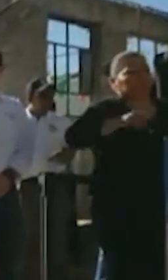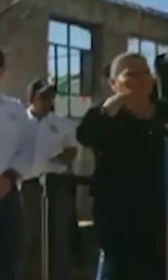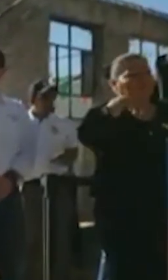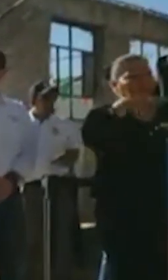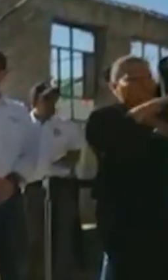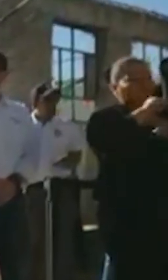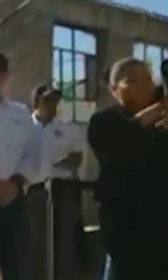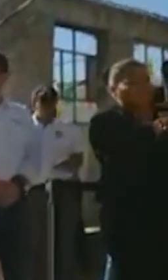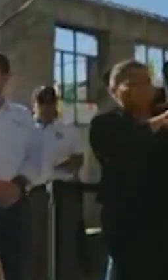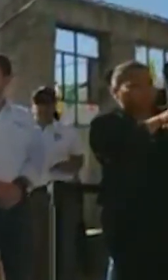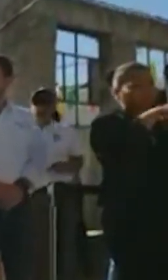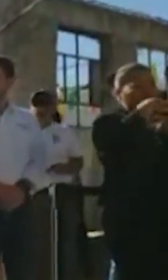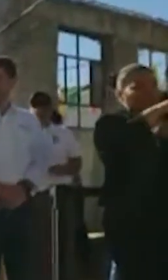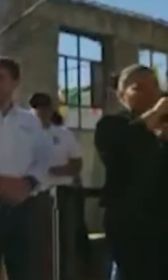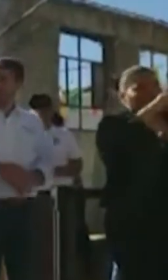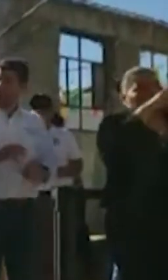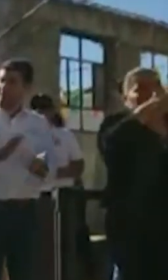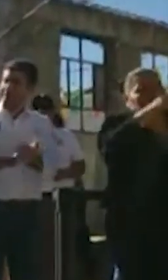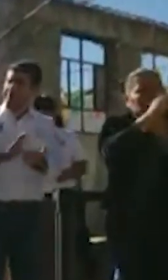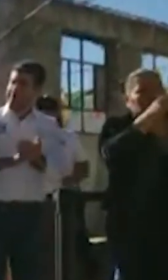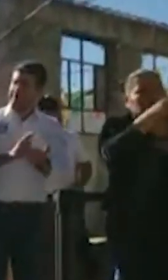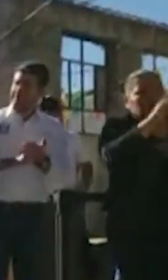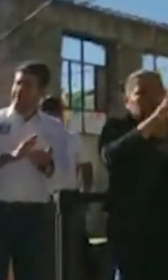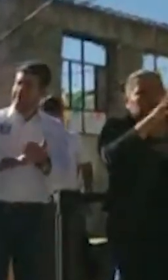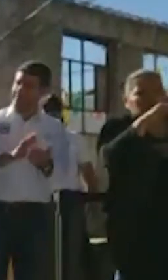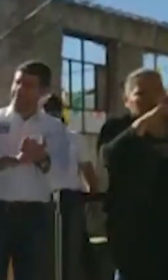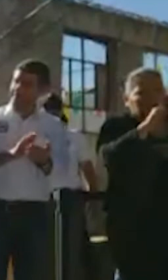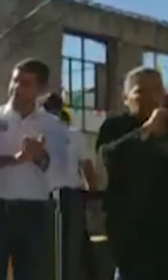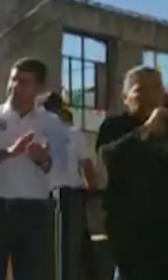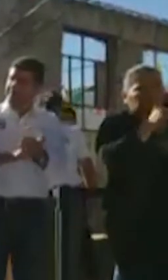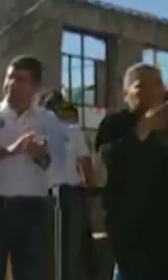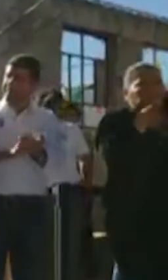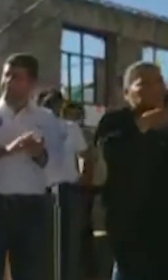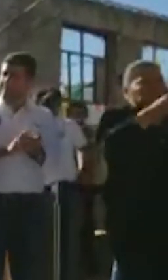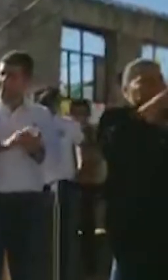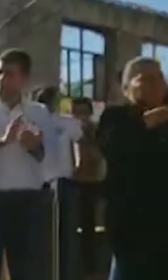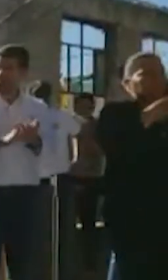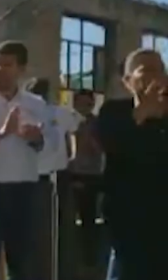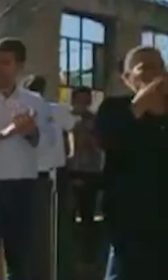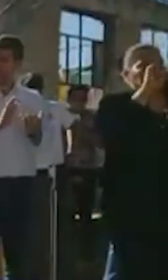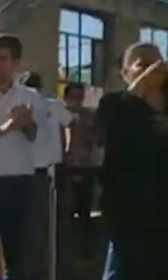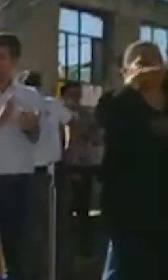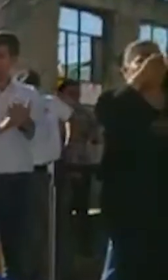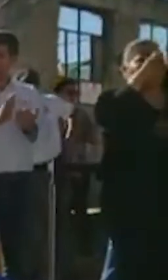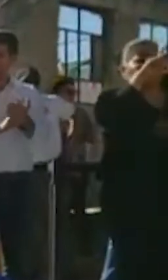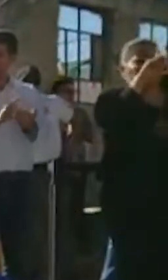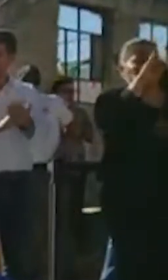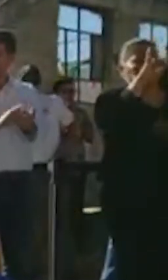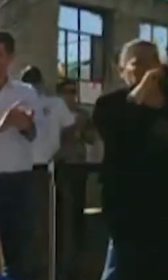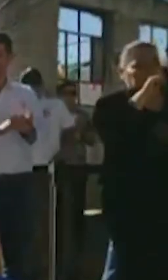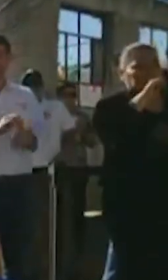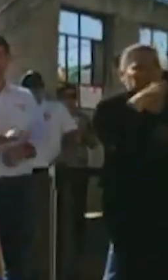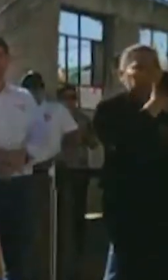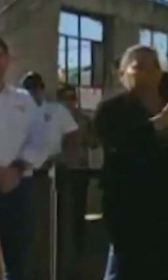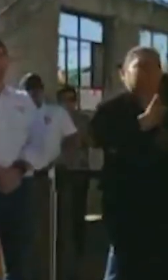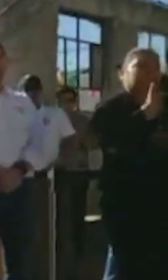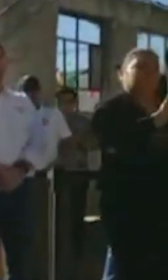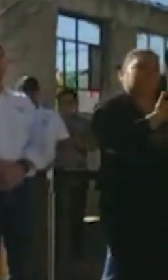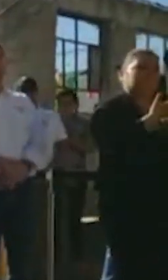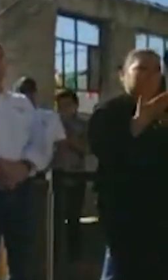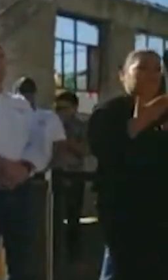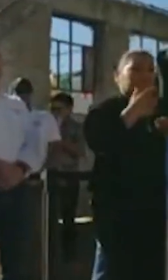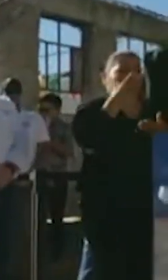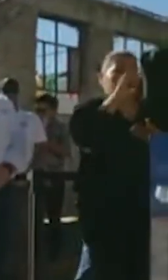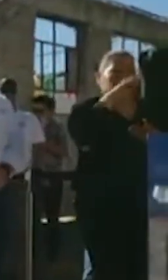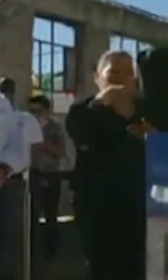Alejandra Barrales, presentó su proyecto de lo que sería la primera línea del metroférico, con el cual dijo se reducirían los tiempos de transporte de los habitantes de las